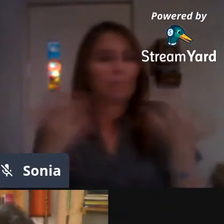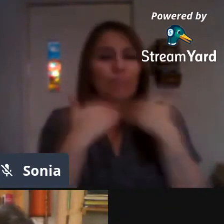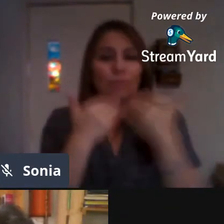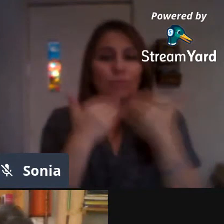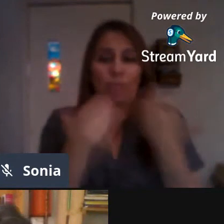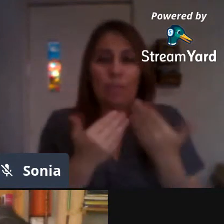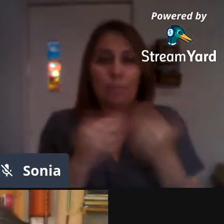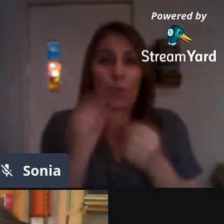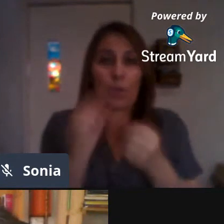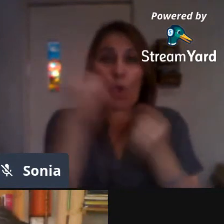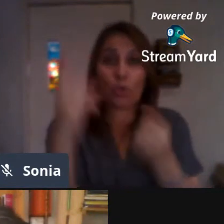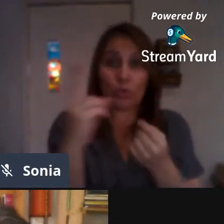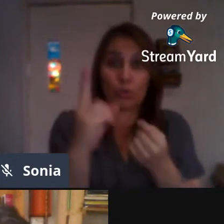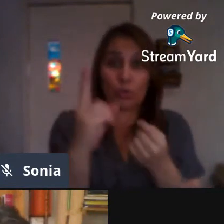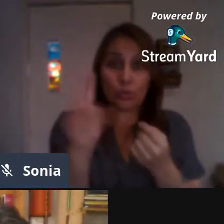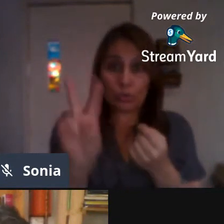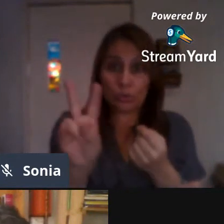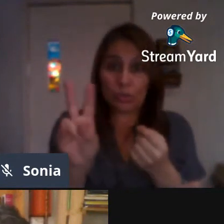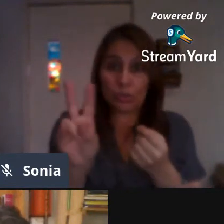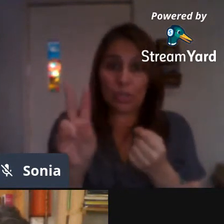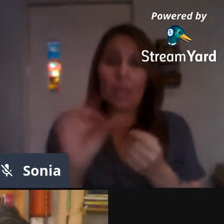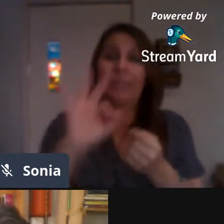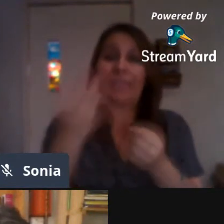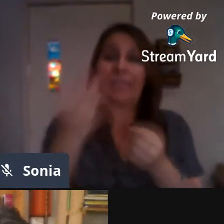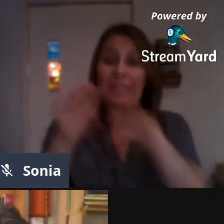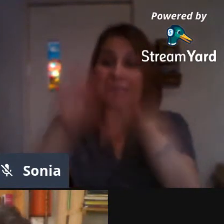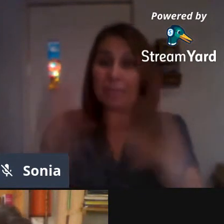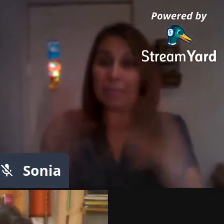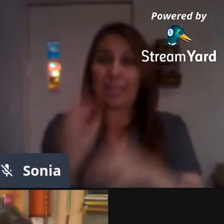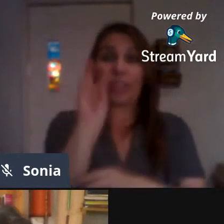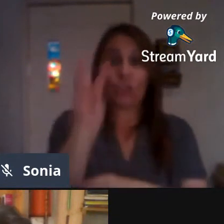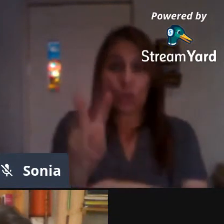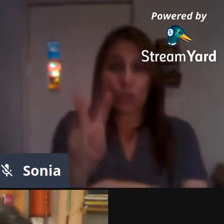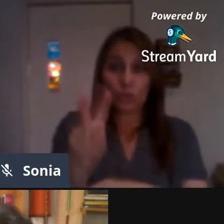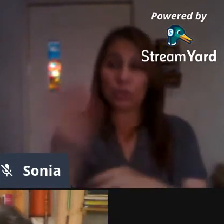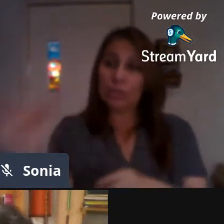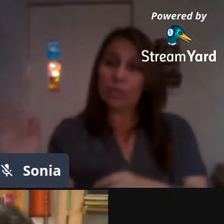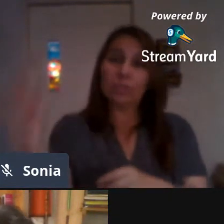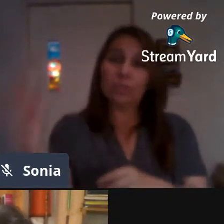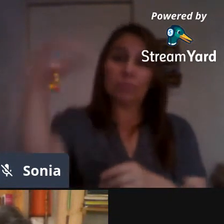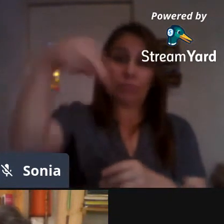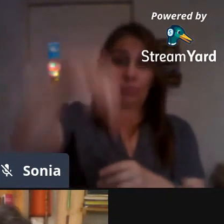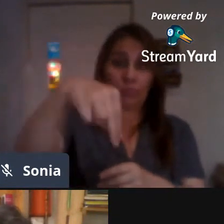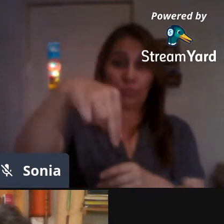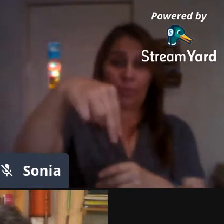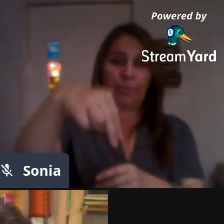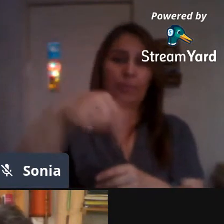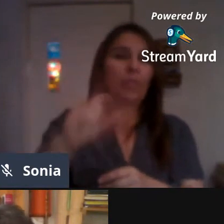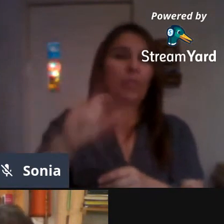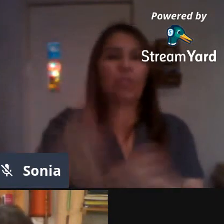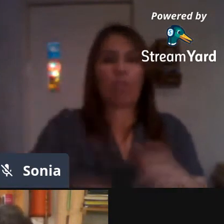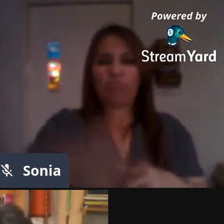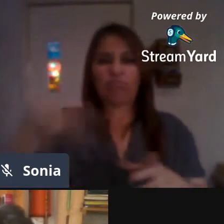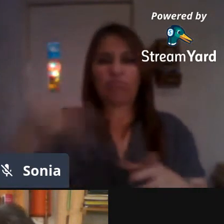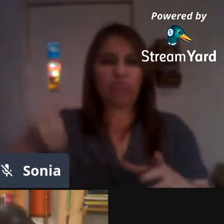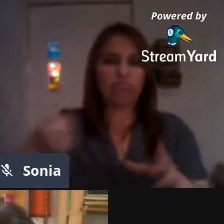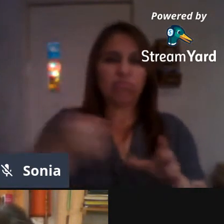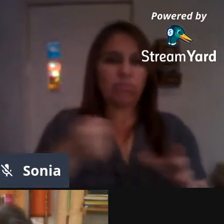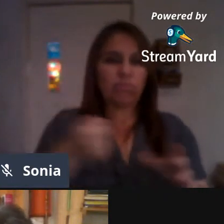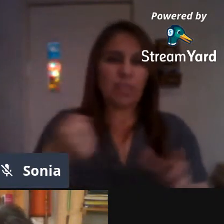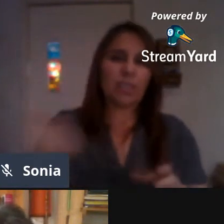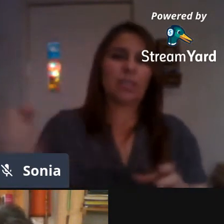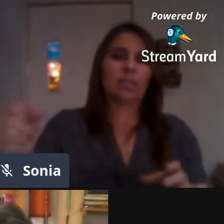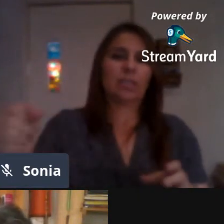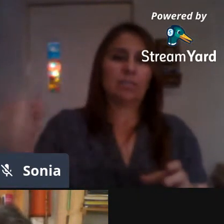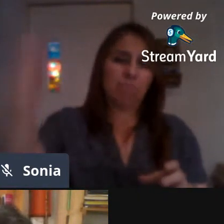están sentados en una tercera mesa se levantan uno saca su cuchillo y un modo como ardi fulminante se lo clava por la espalda